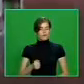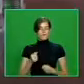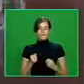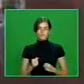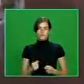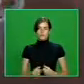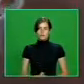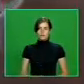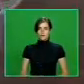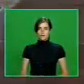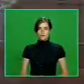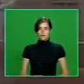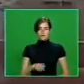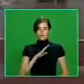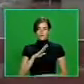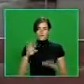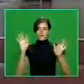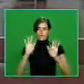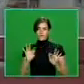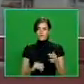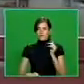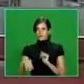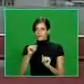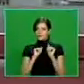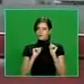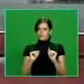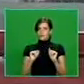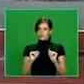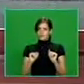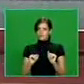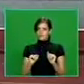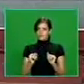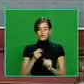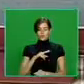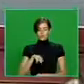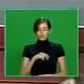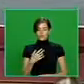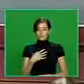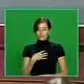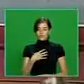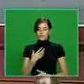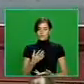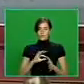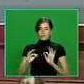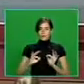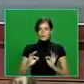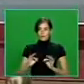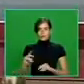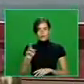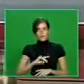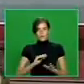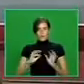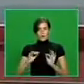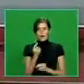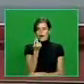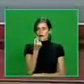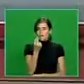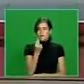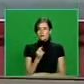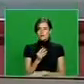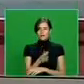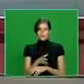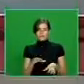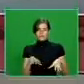fuerza nuestro esquema es de defensa nosotros no nos estamos preparando ni nos prepararemos jamás para ir a